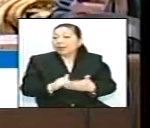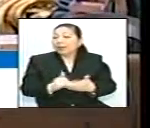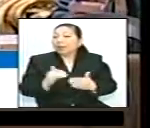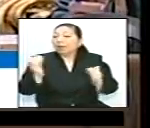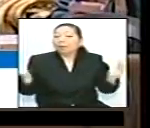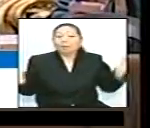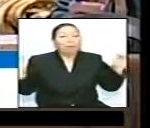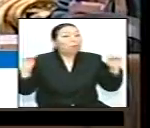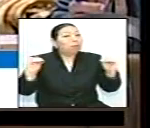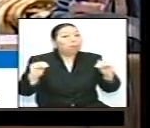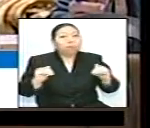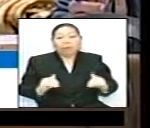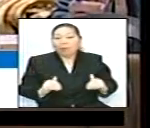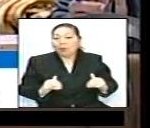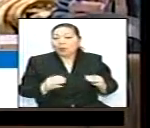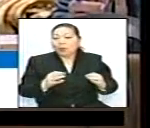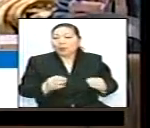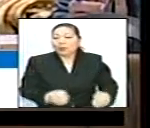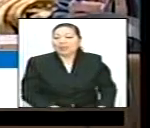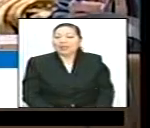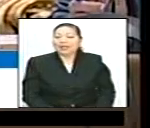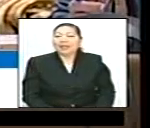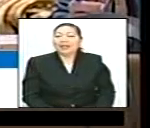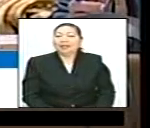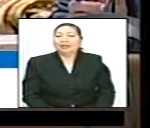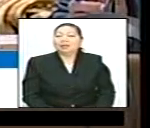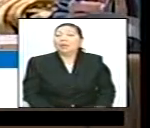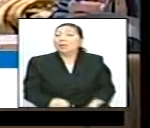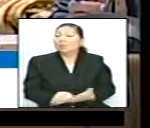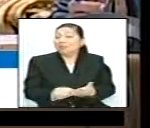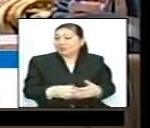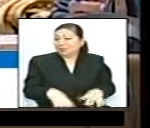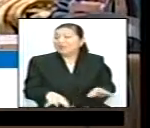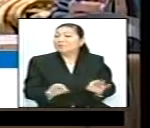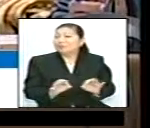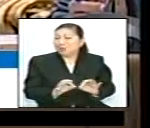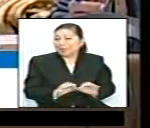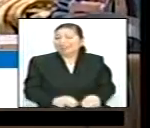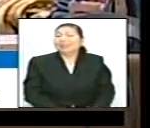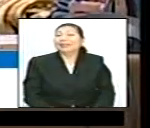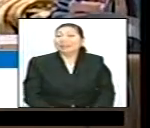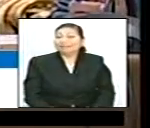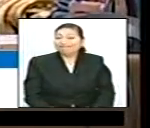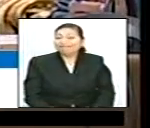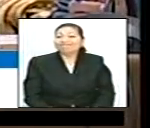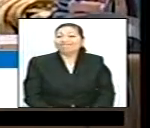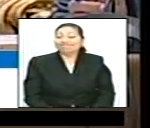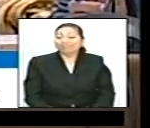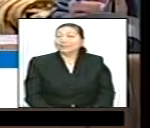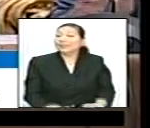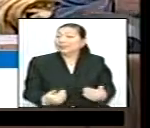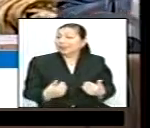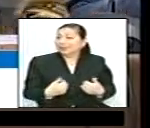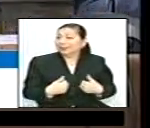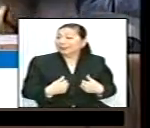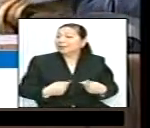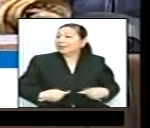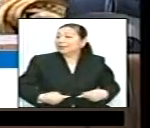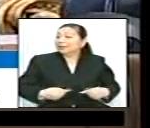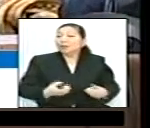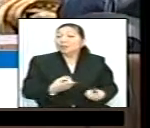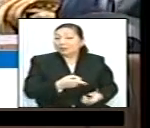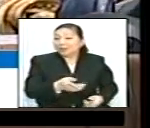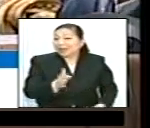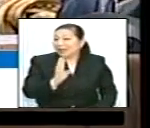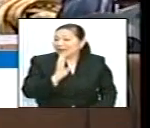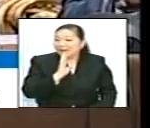caídas bruscas, justamente. Y lo más importante es que tenemos que ser competitivos, como usted